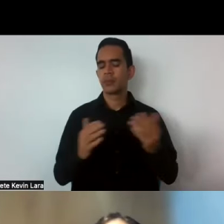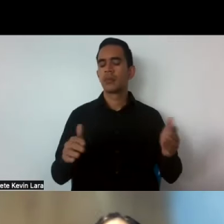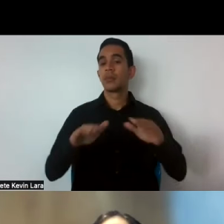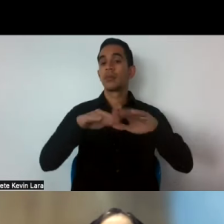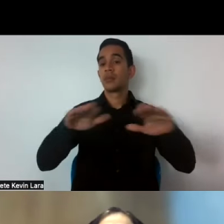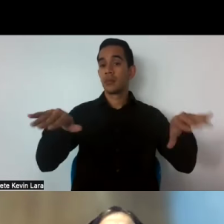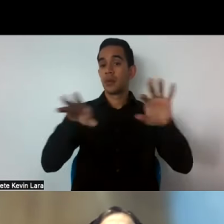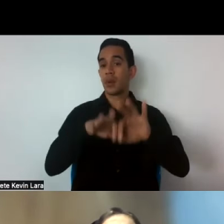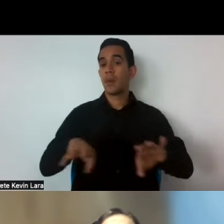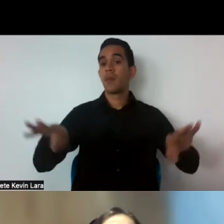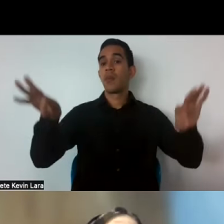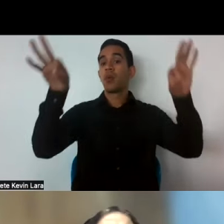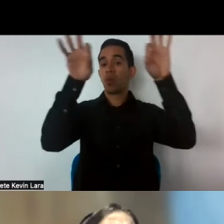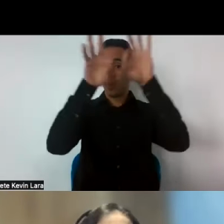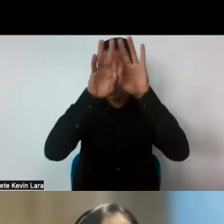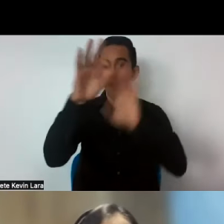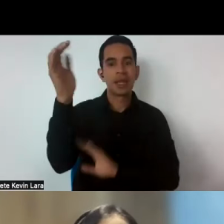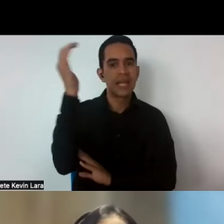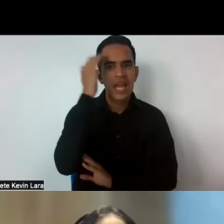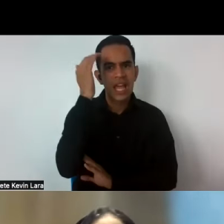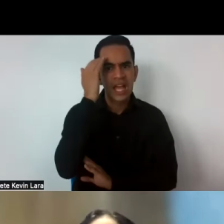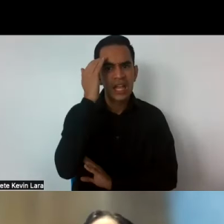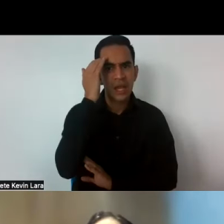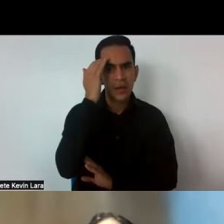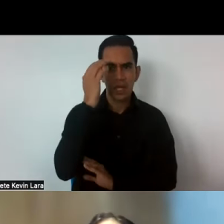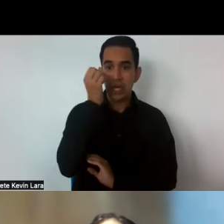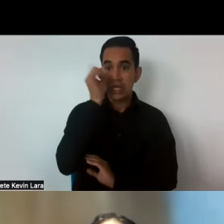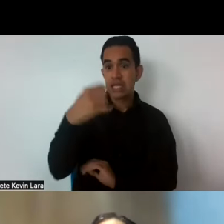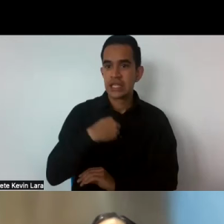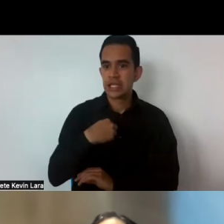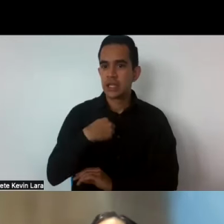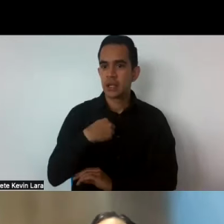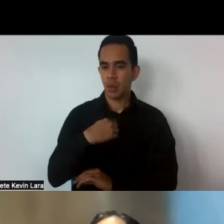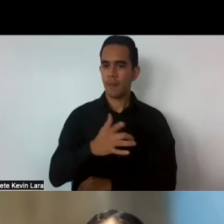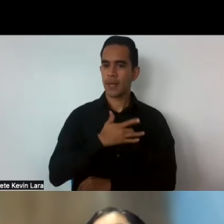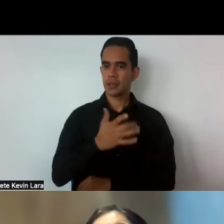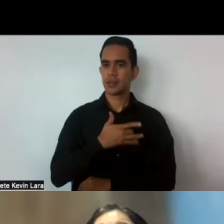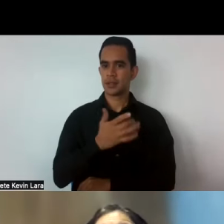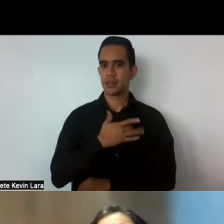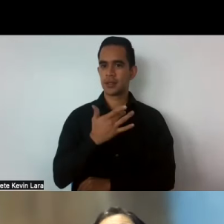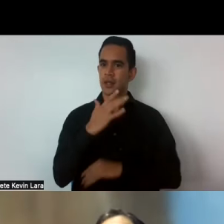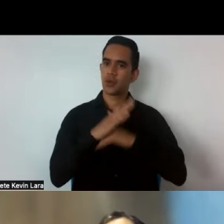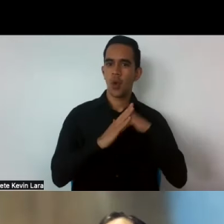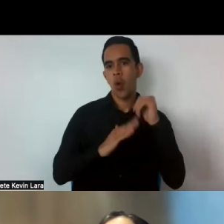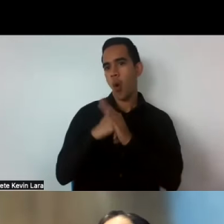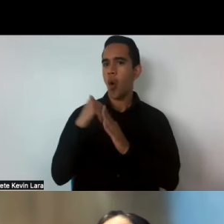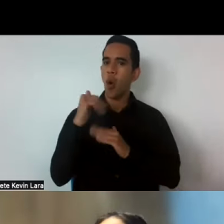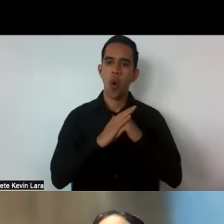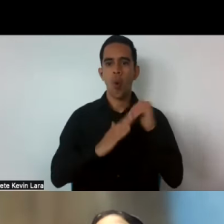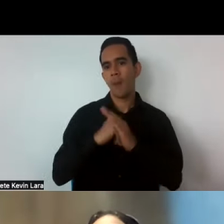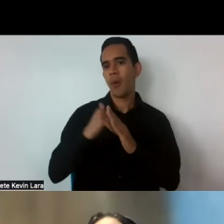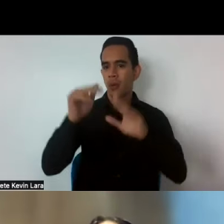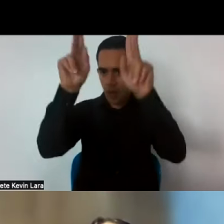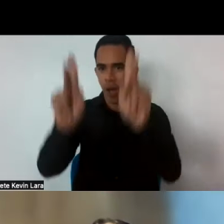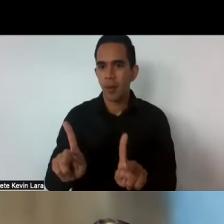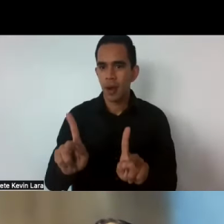importante identificar cuándo yo me siento cómoda con una persona, ¿sí? Porque muchas veces verbalizar es